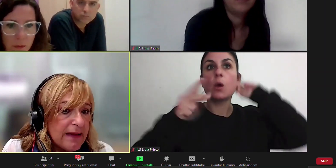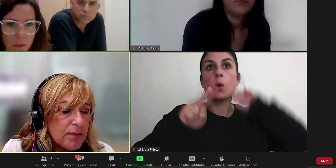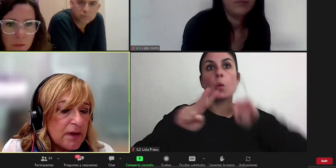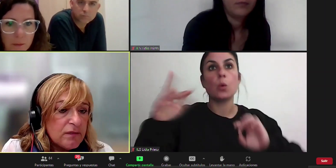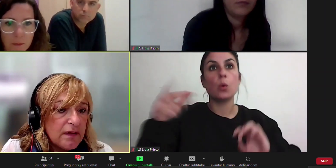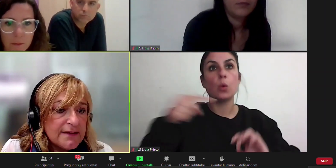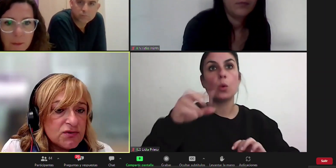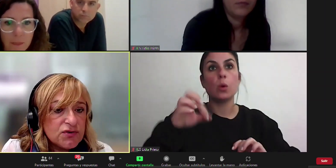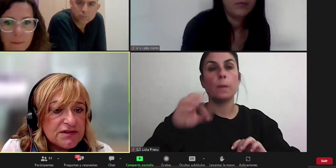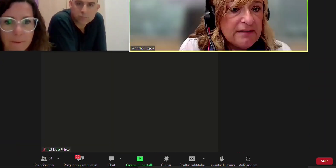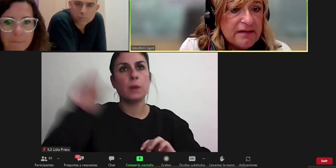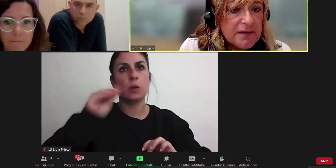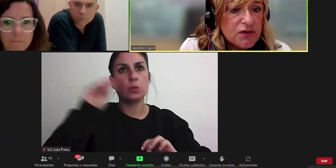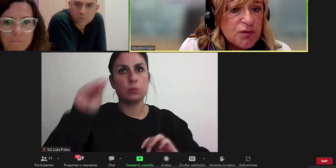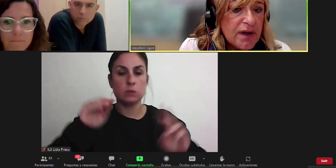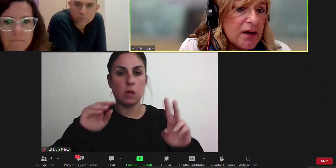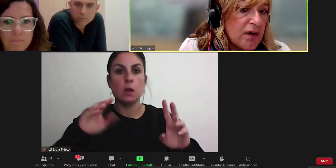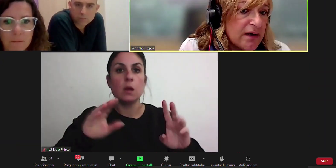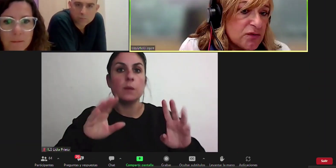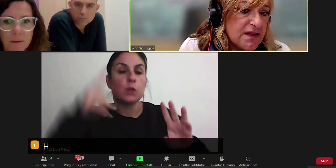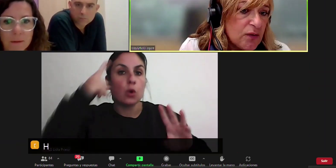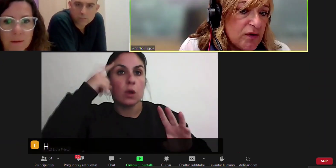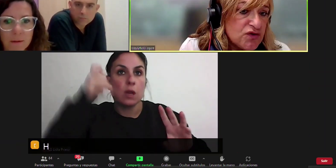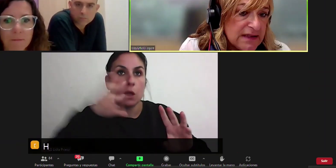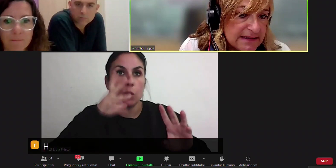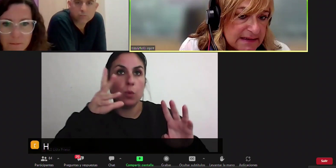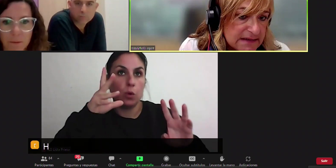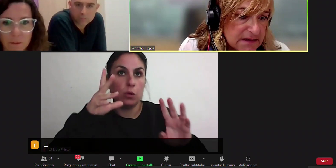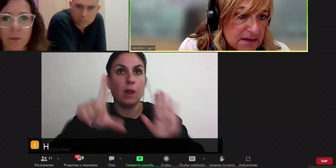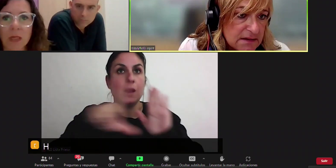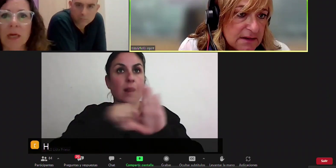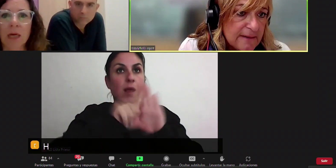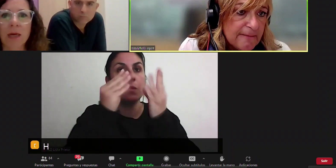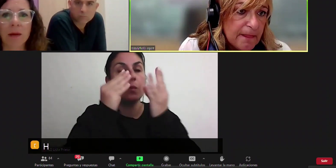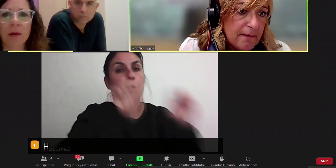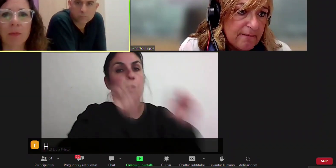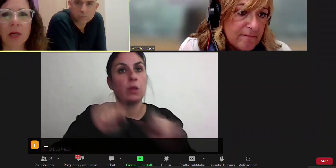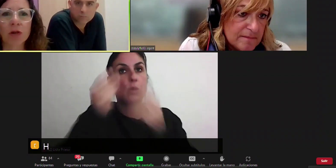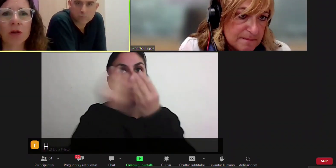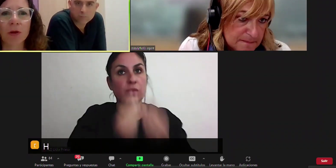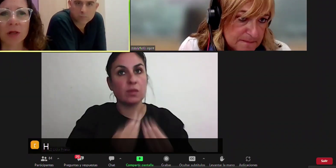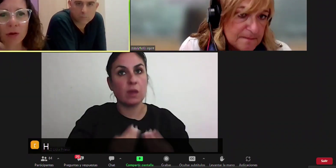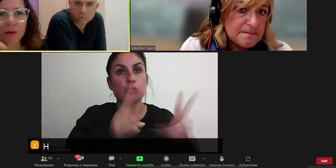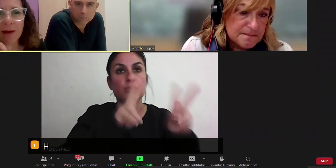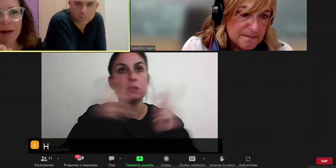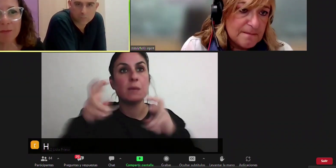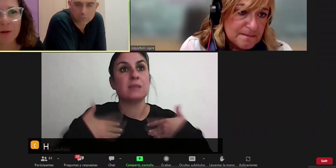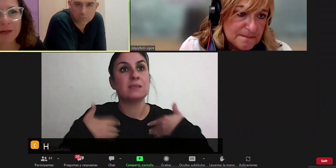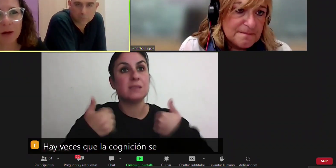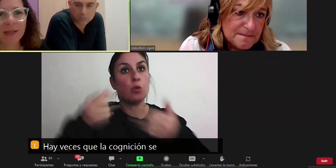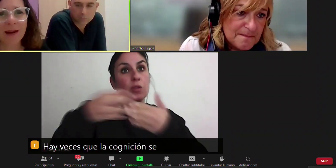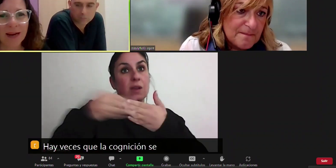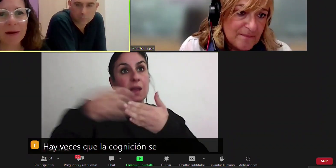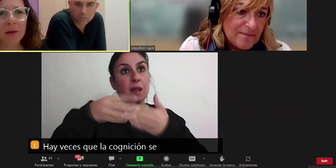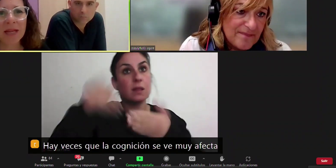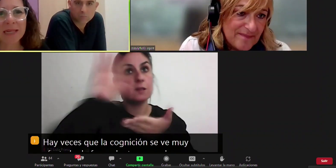que por la Ley de Protección de Datos los establecimientos no pueden recoger datos de salud de los clientes. Por eso yo no he dicho hablar de problemas